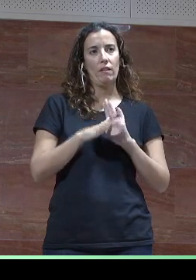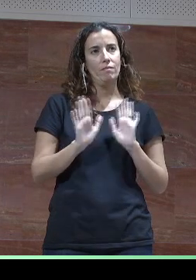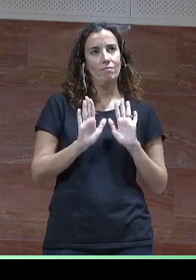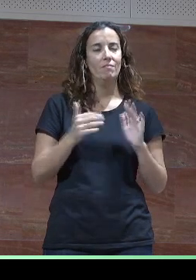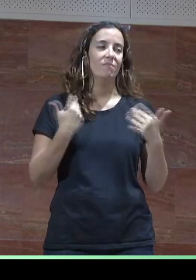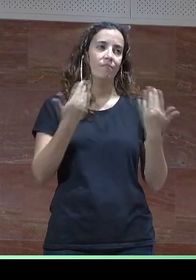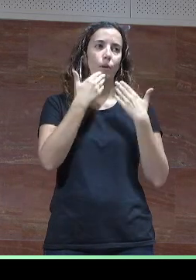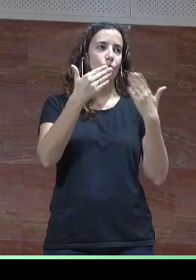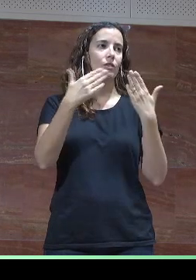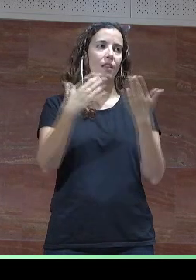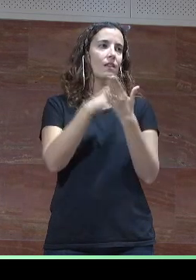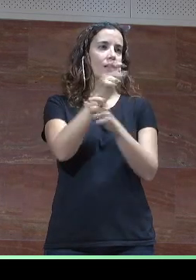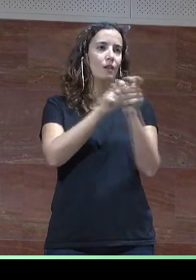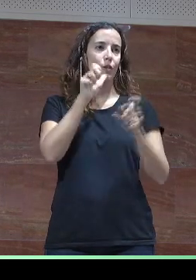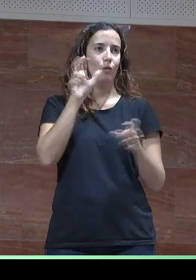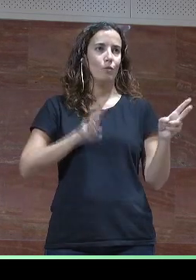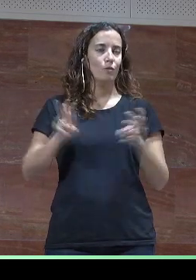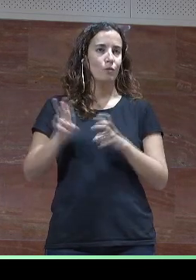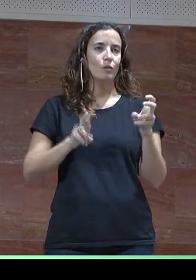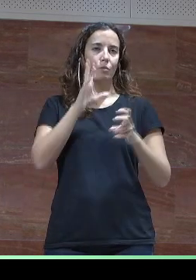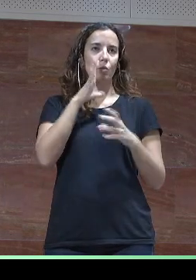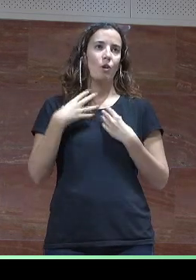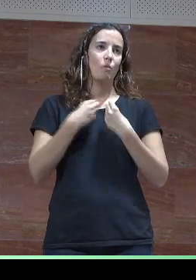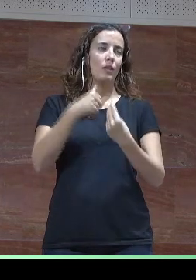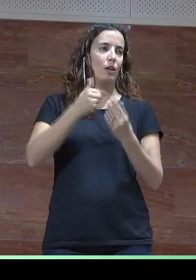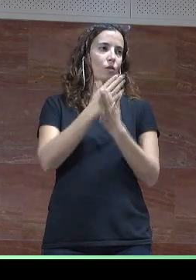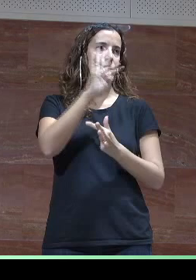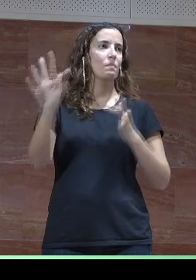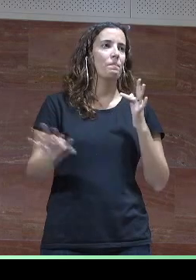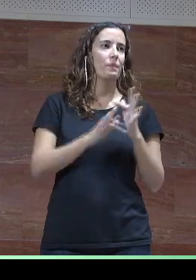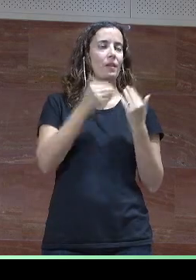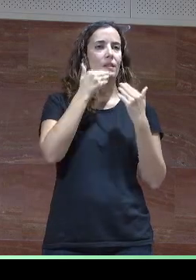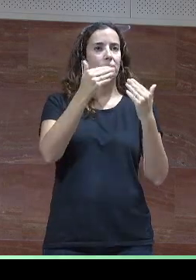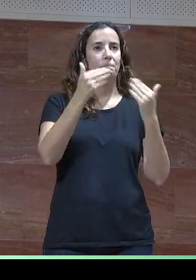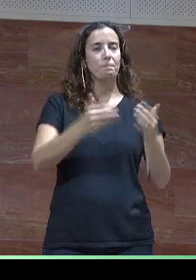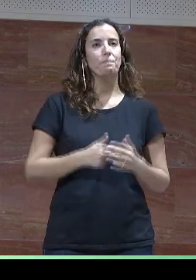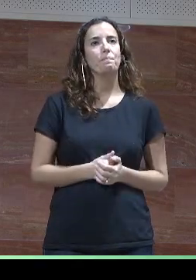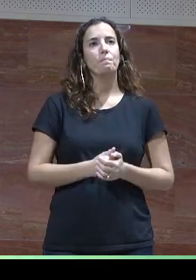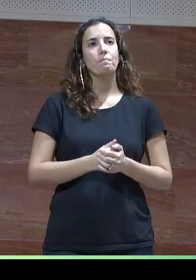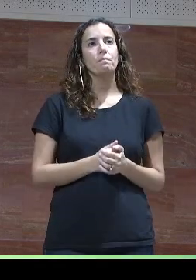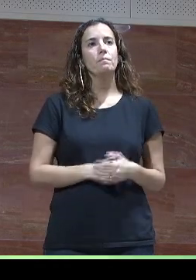Muchas gracias a todos por estar aquí y por habernos acompañado a lo largo de esta mañana. Muchas gracias.